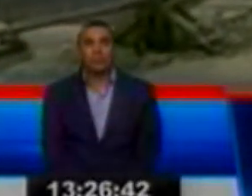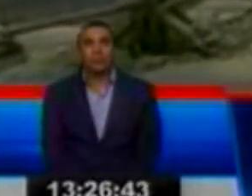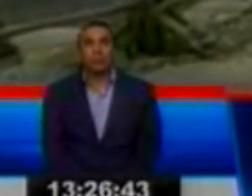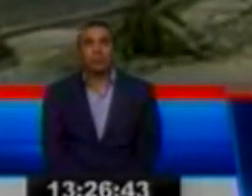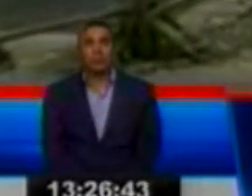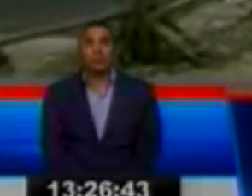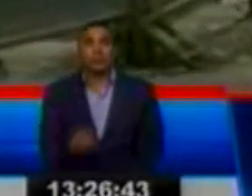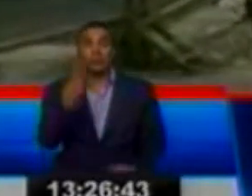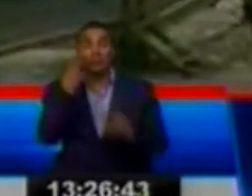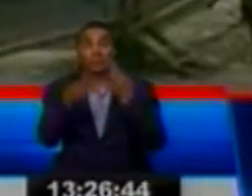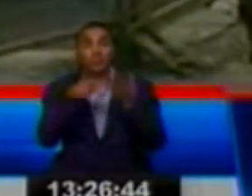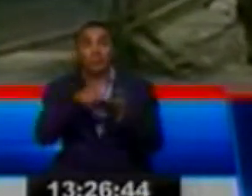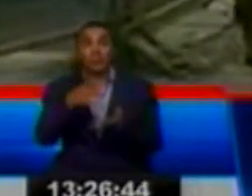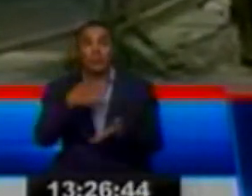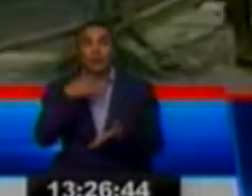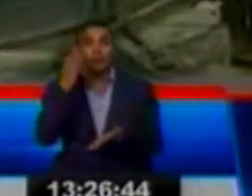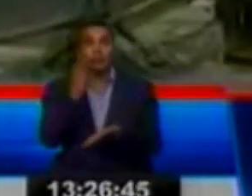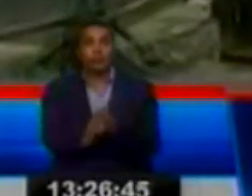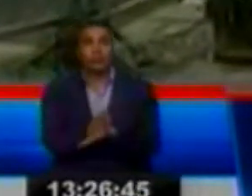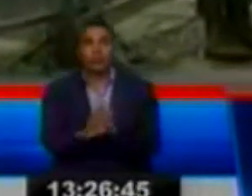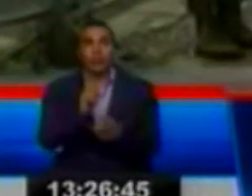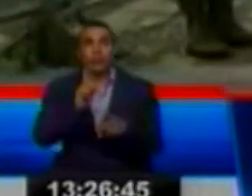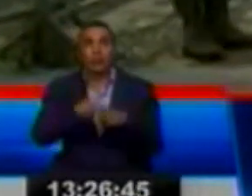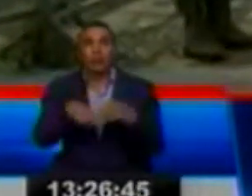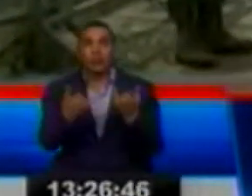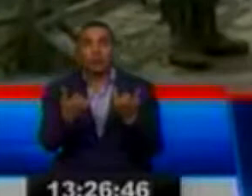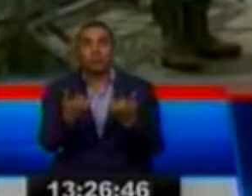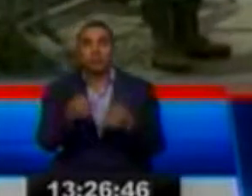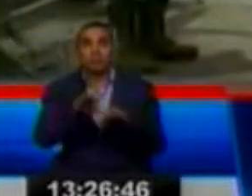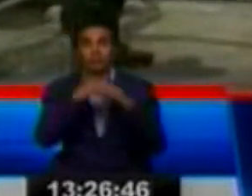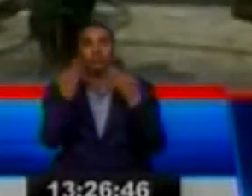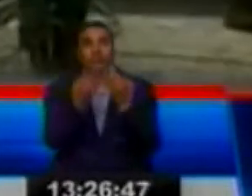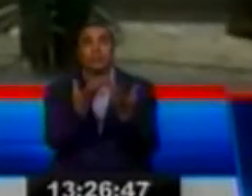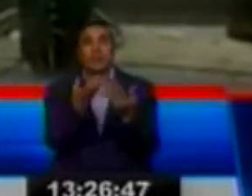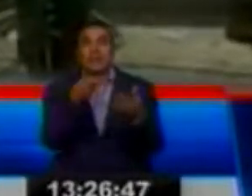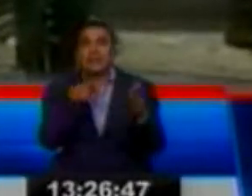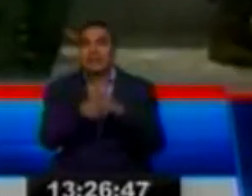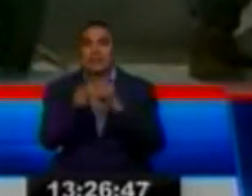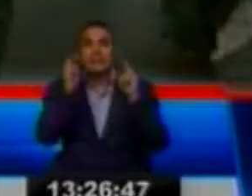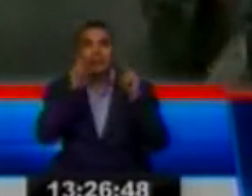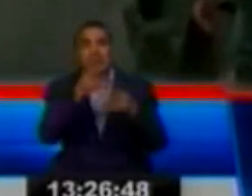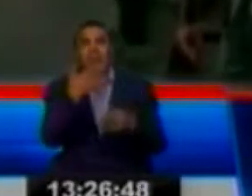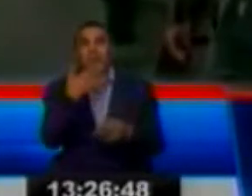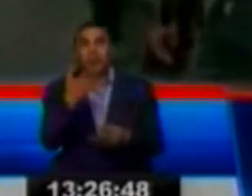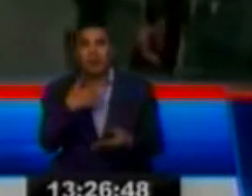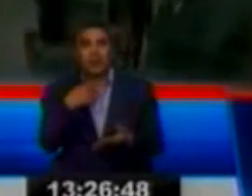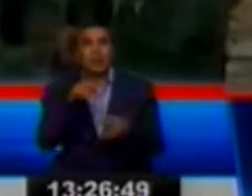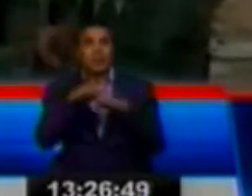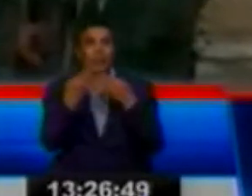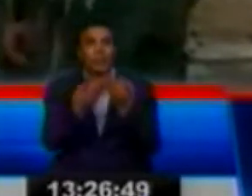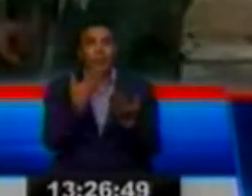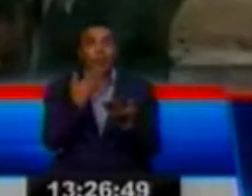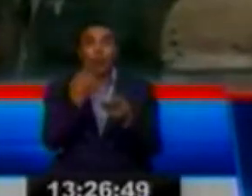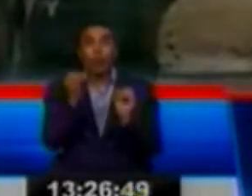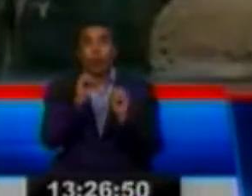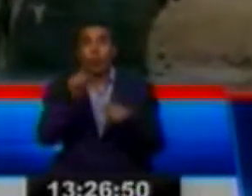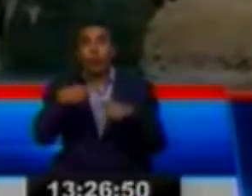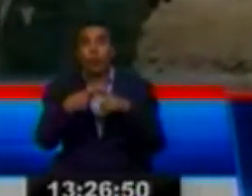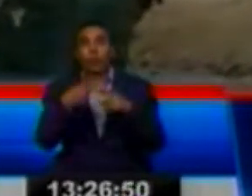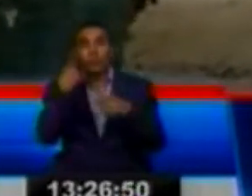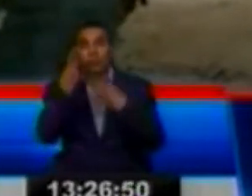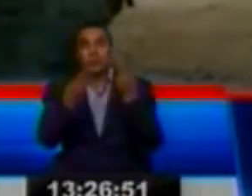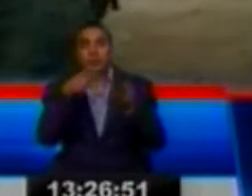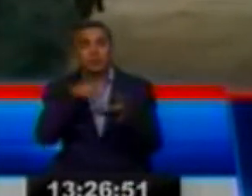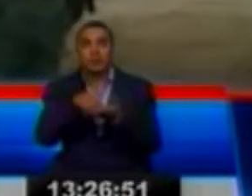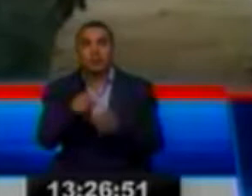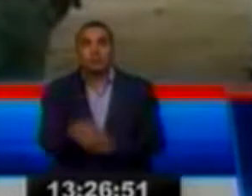Las visitas están suspendidas hasta el momento. Los familiares quieren ingresar, quieren que se los notifique cuándo se va a retomar el horario